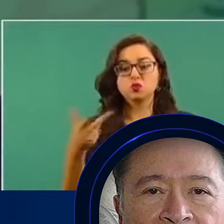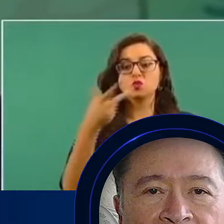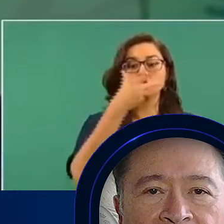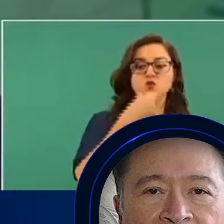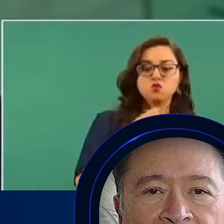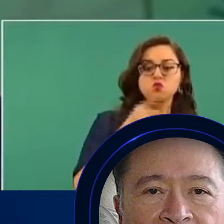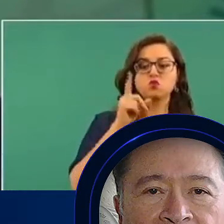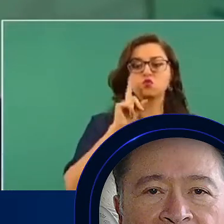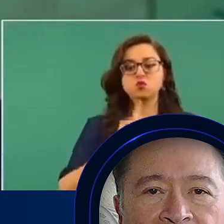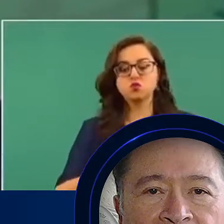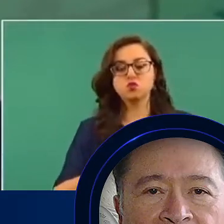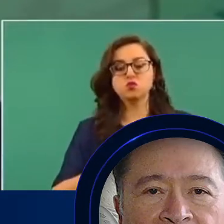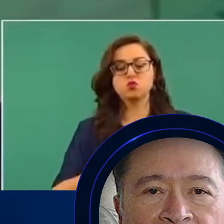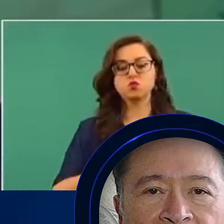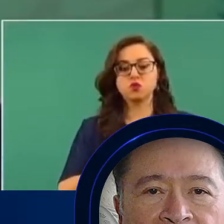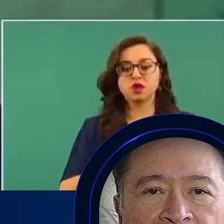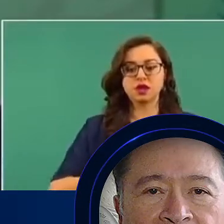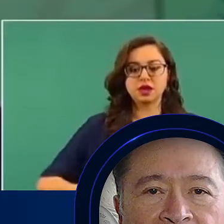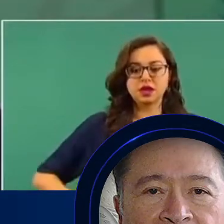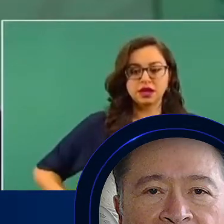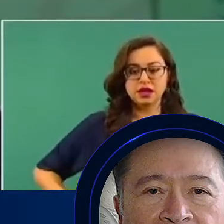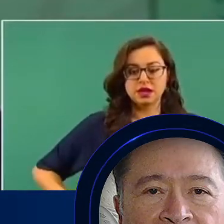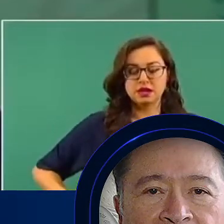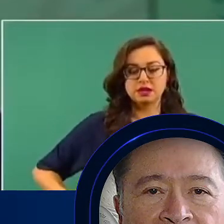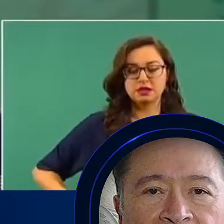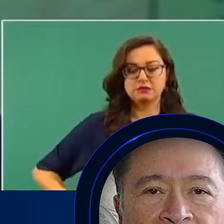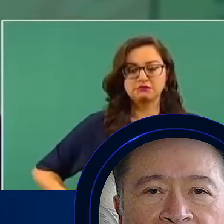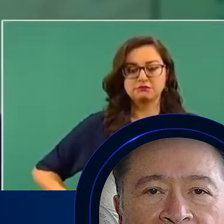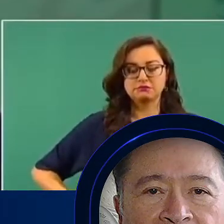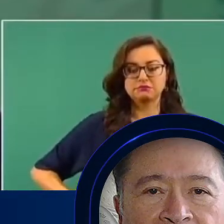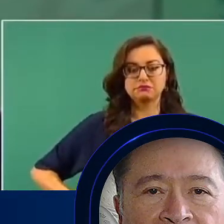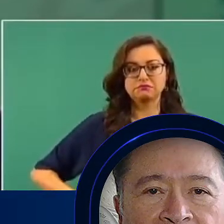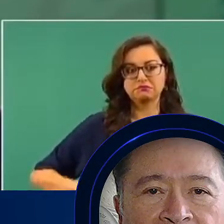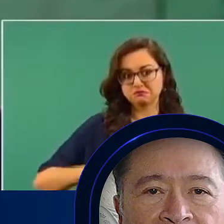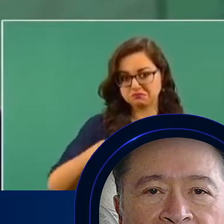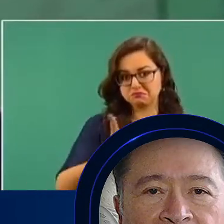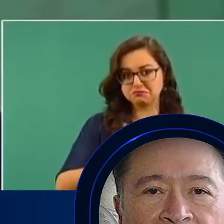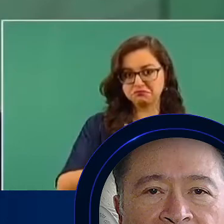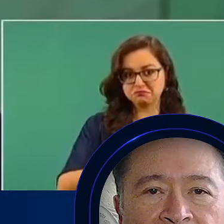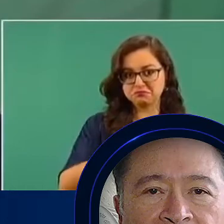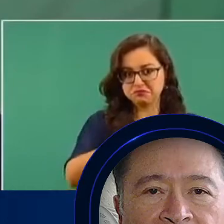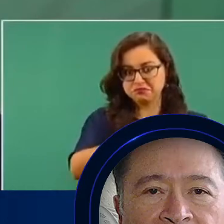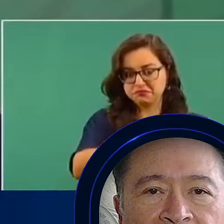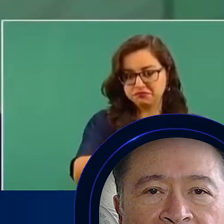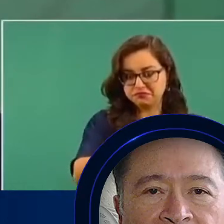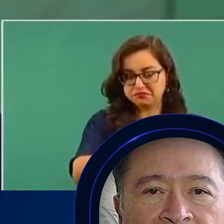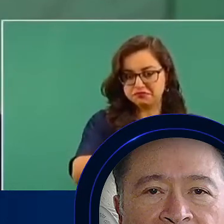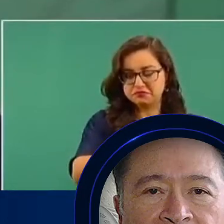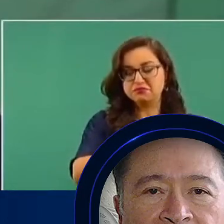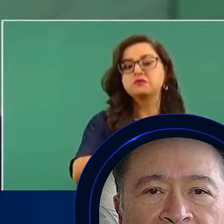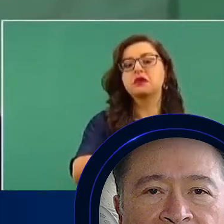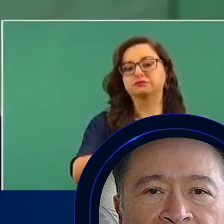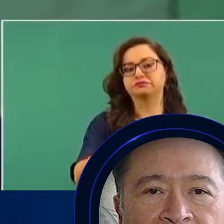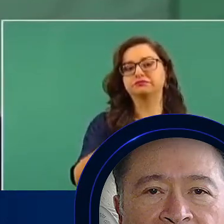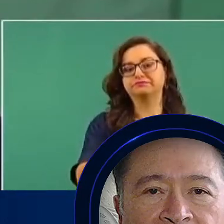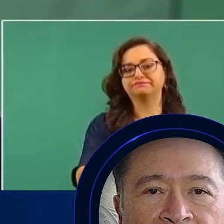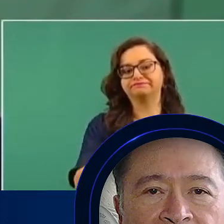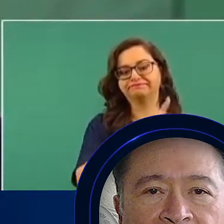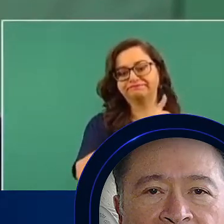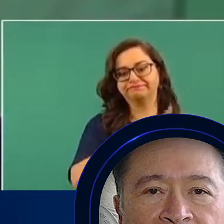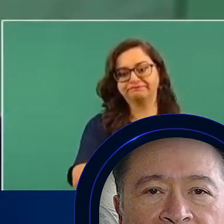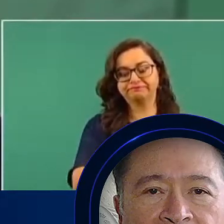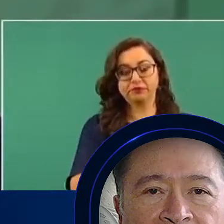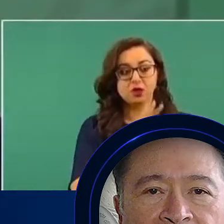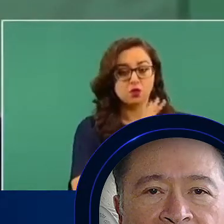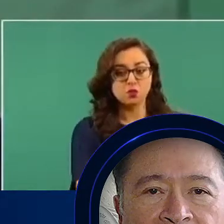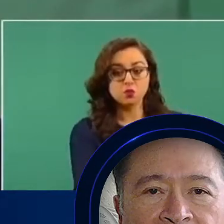que puedan sustituir al candidato Que ya está avalado Ya está registrado Y ya